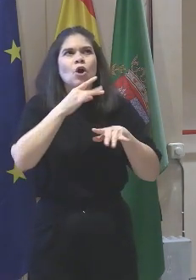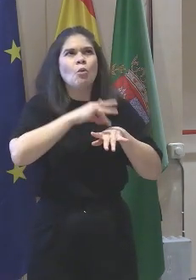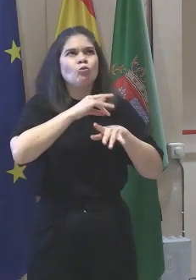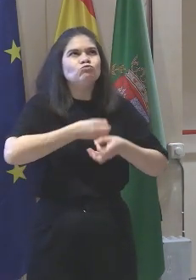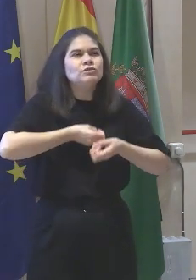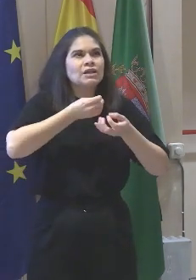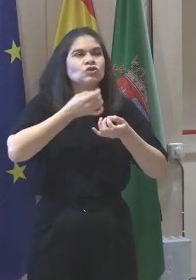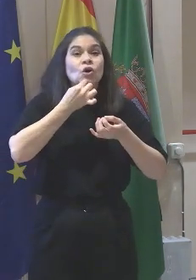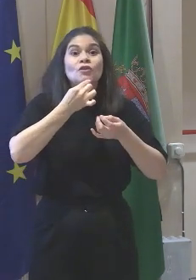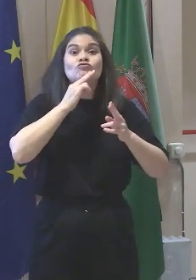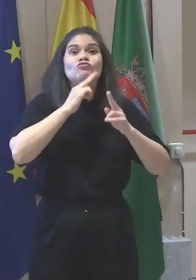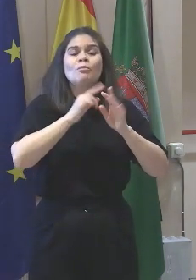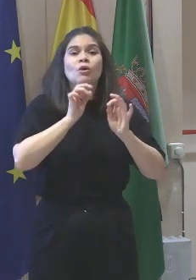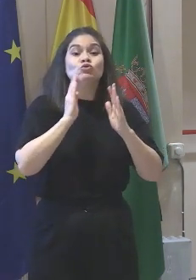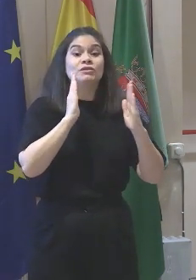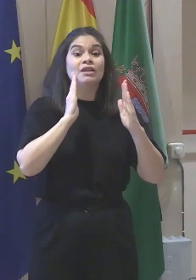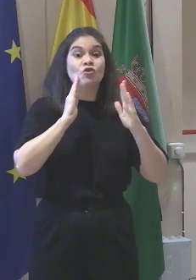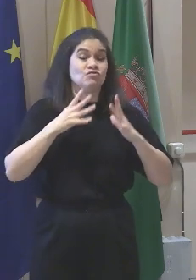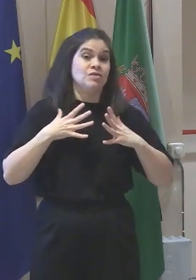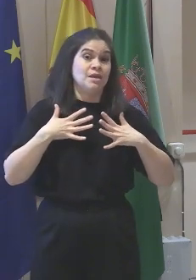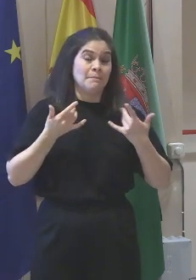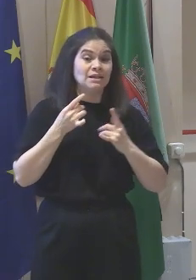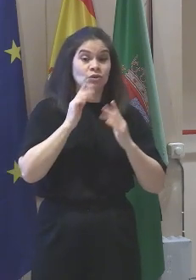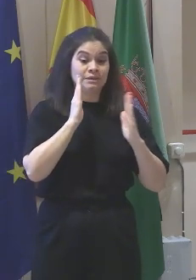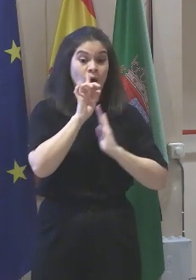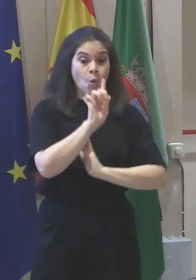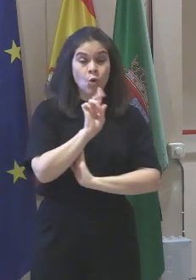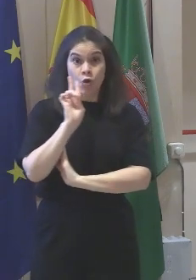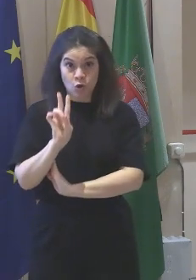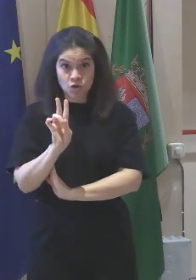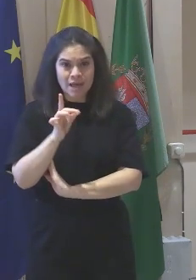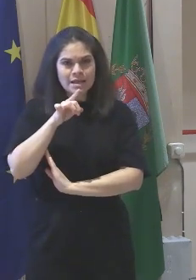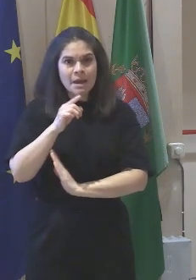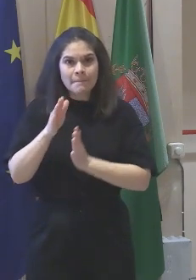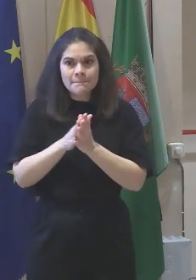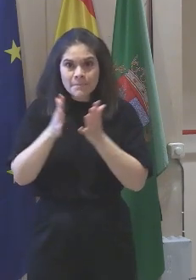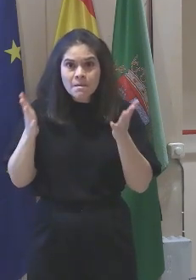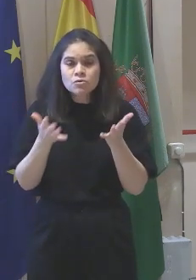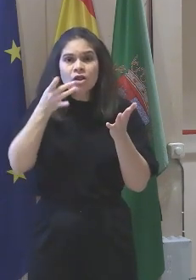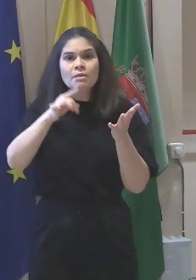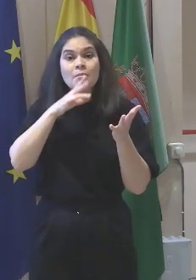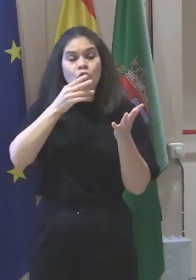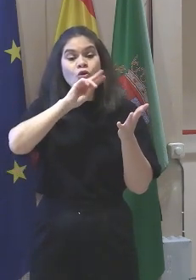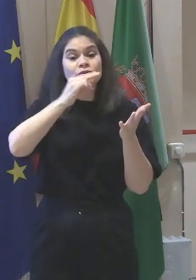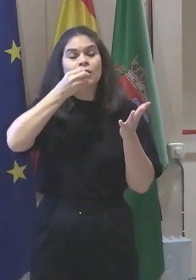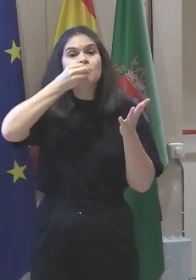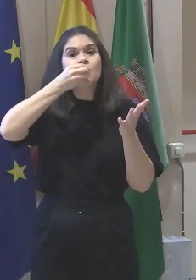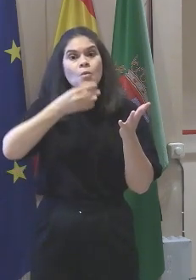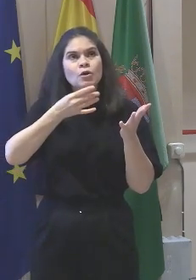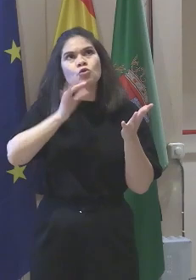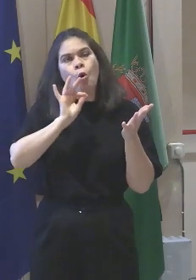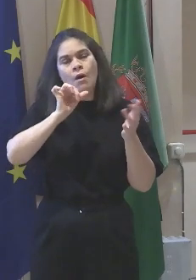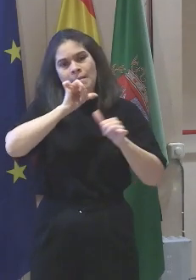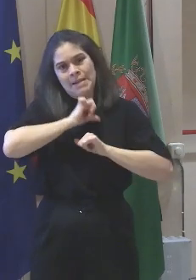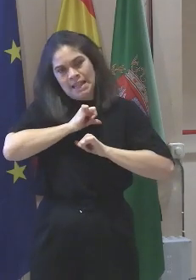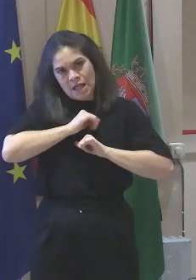estadios tempranos, que serían ese estadio 1 y estadio 2, y sobre todo impulsado por los buenos resultados o